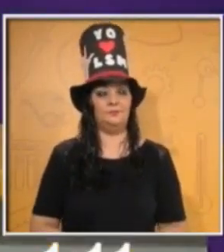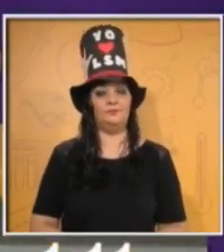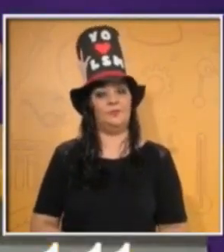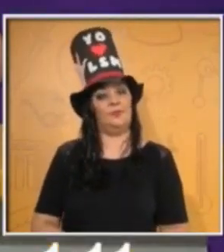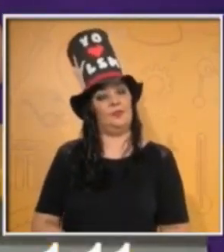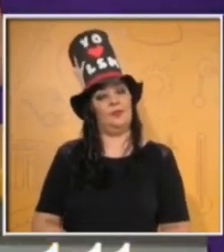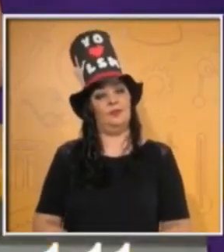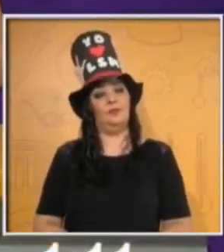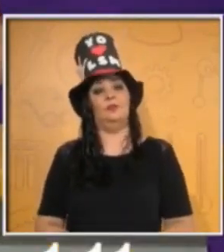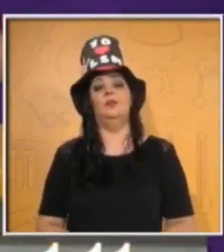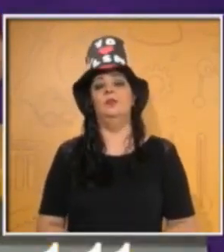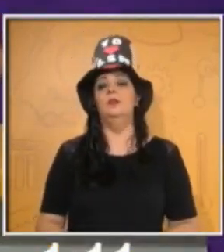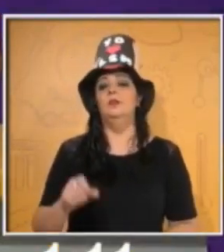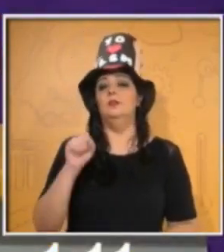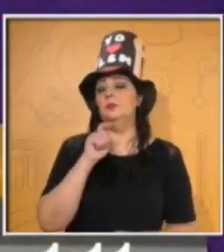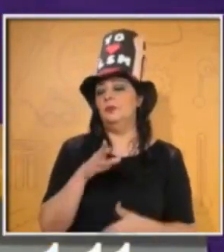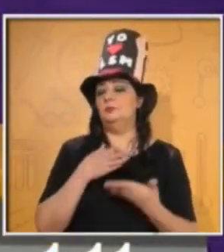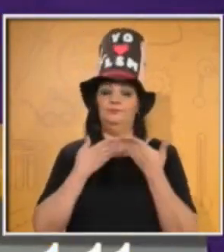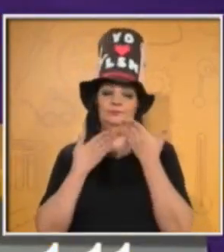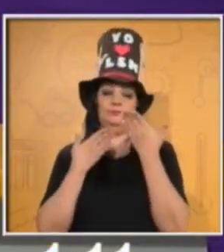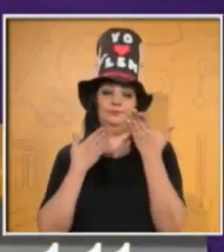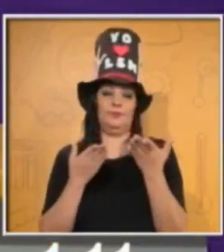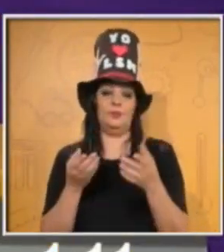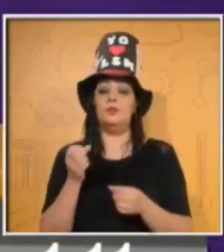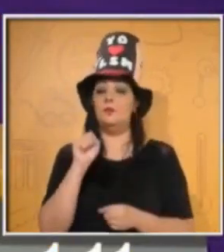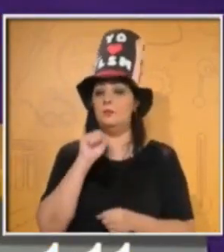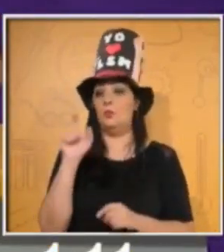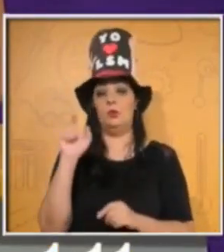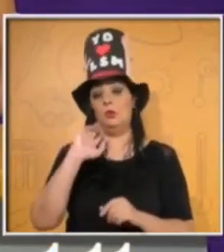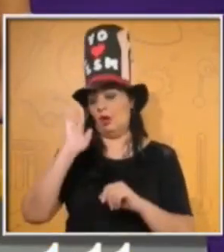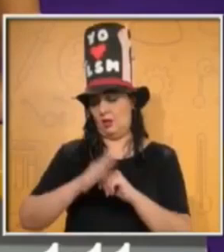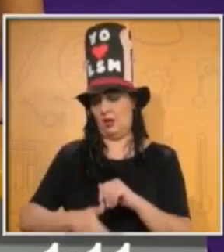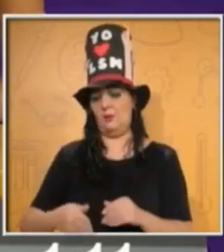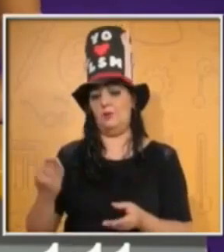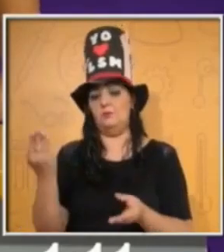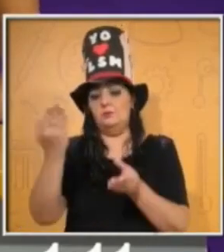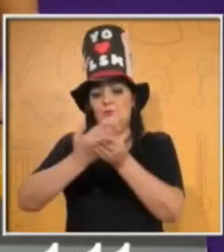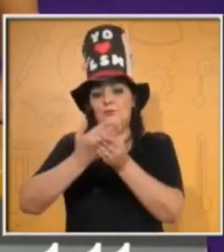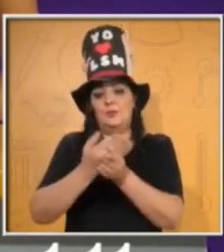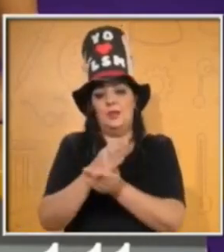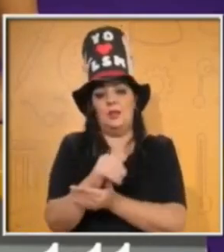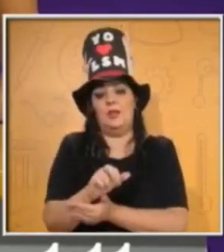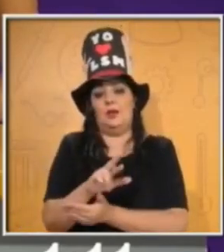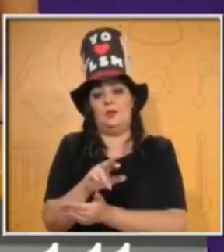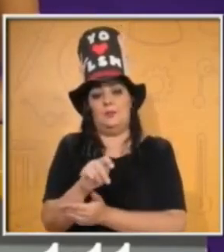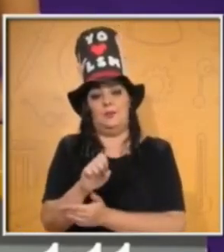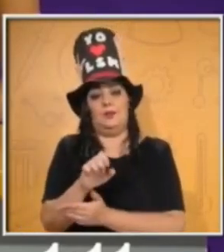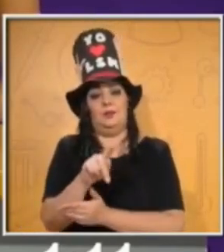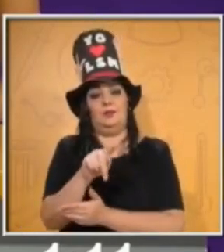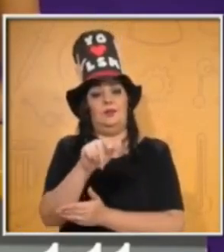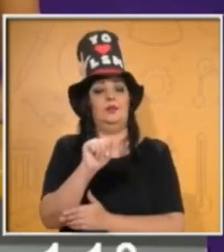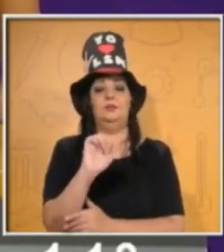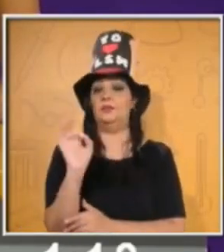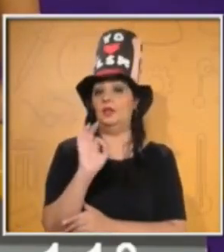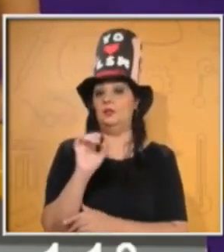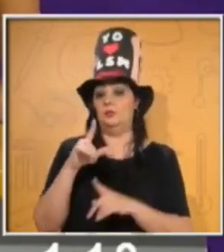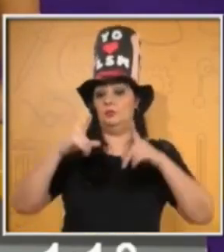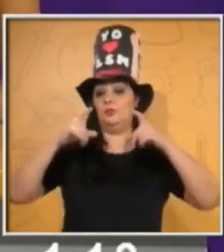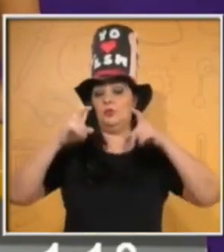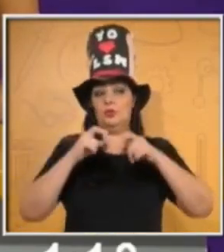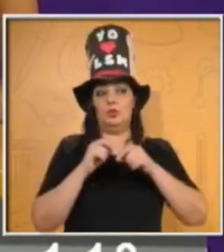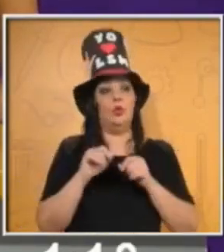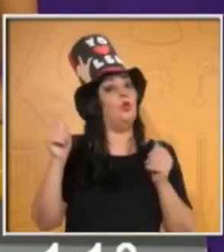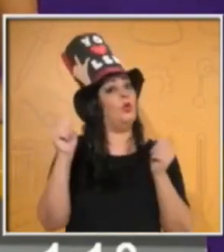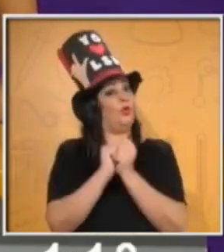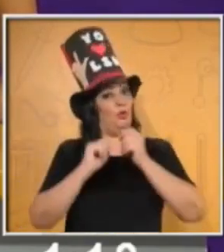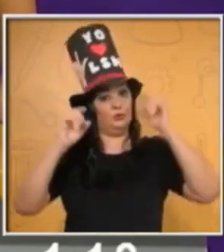Vamos también a pedirles que lo agreguen a su carpeta de experiencias y posteriormente, si le toman imagen al lado de su sombrero